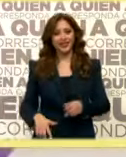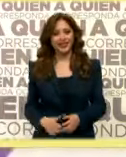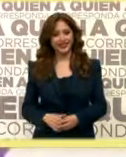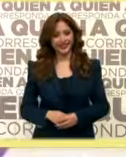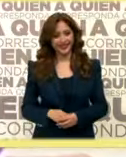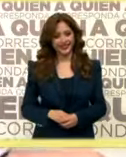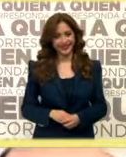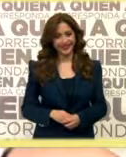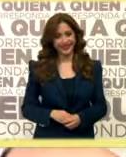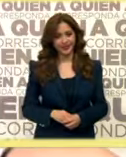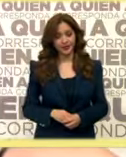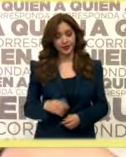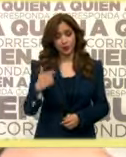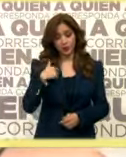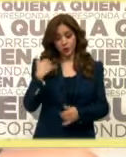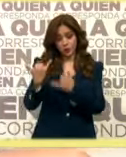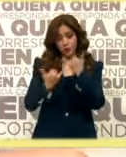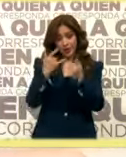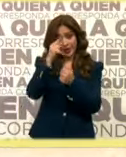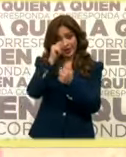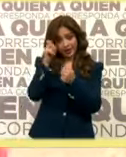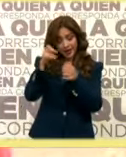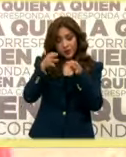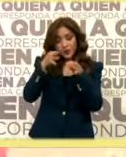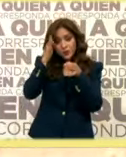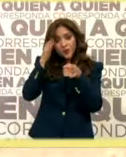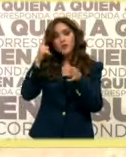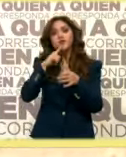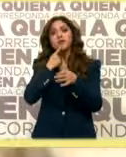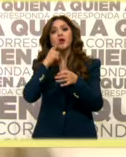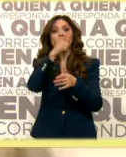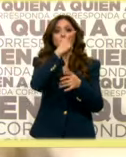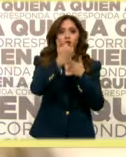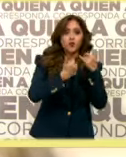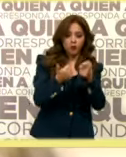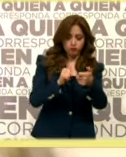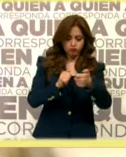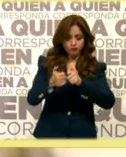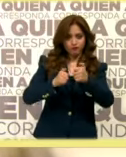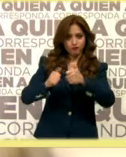Un jueguito de té y una muñeca. Un carro de control.